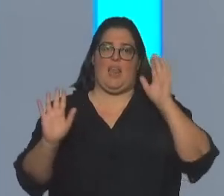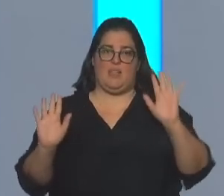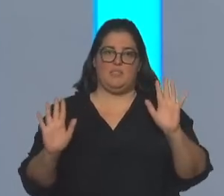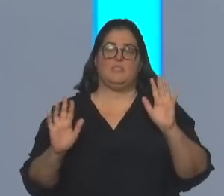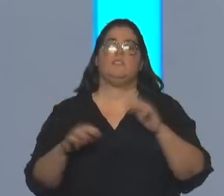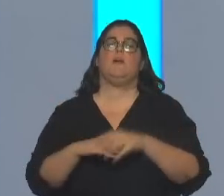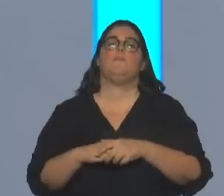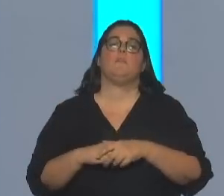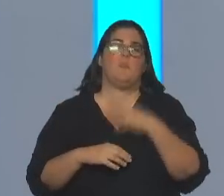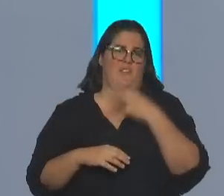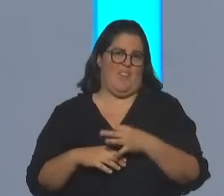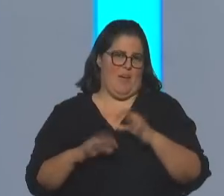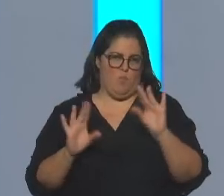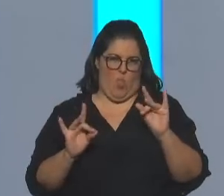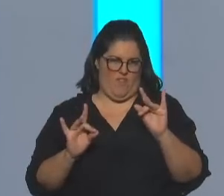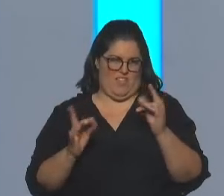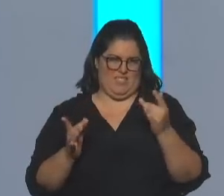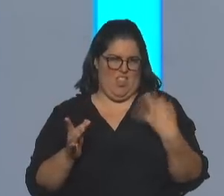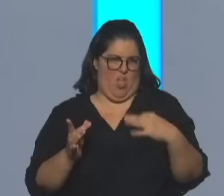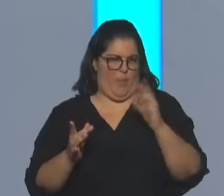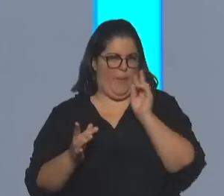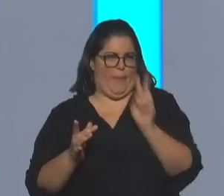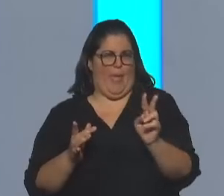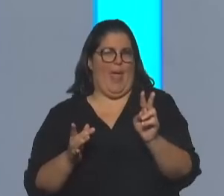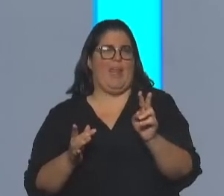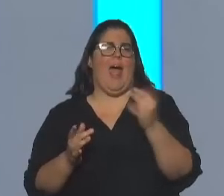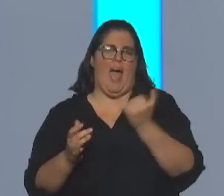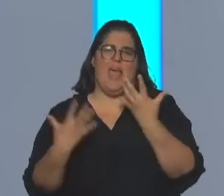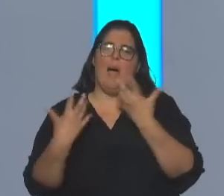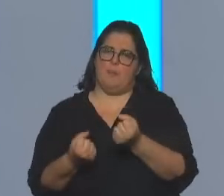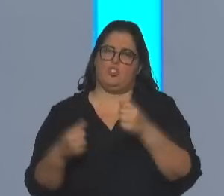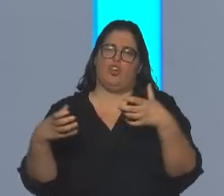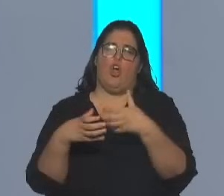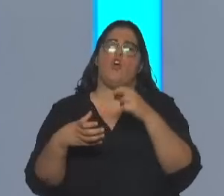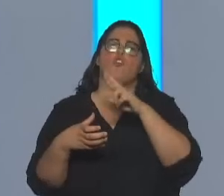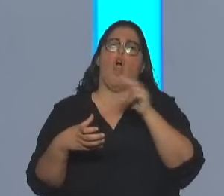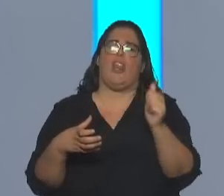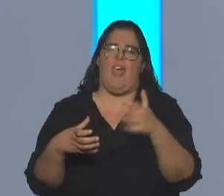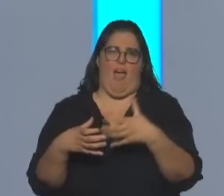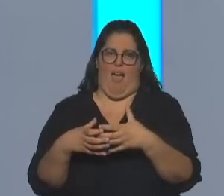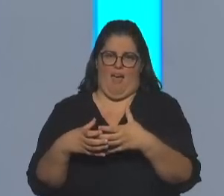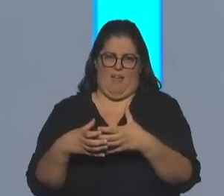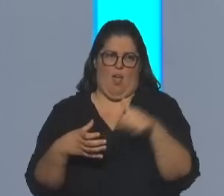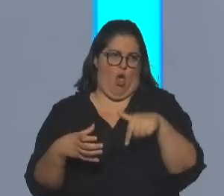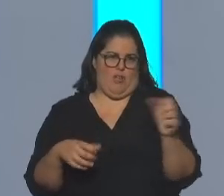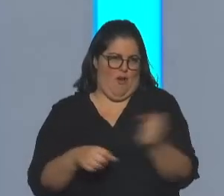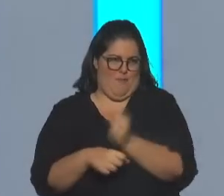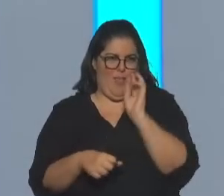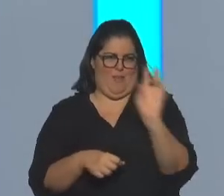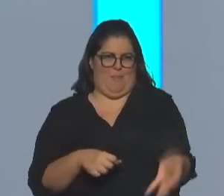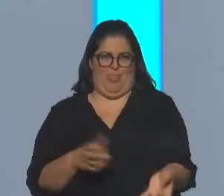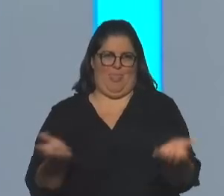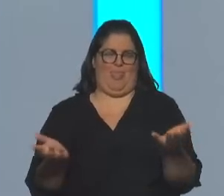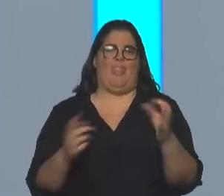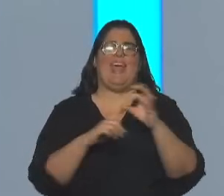difícil de no ver, digamos, que efectivamente hay un apoyo al correísmo que sigue vigente y que hoy lo ha confirmado, tanto